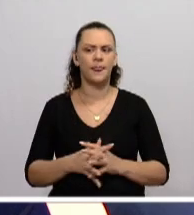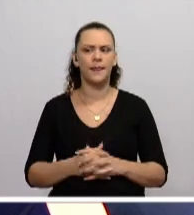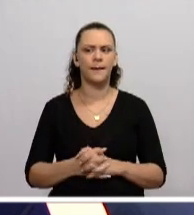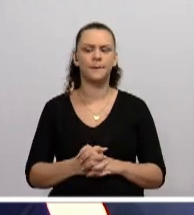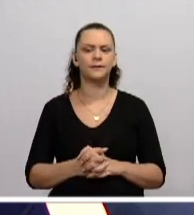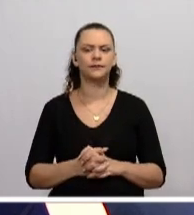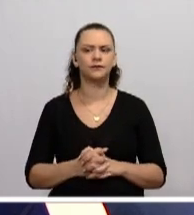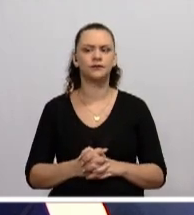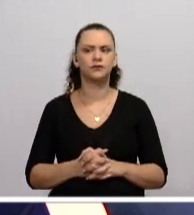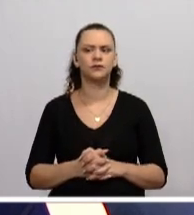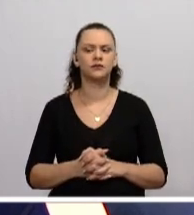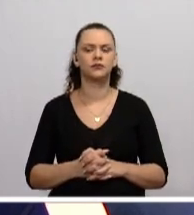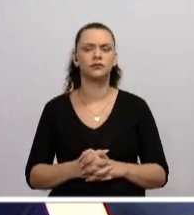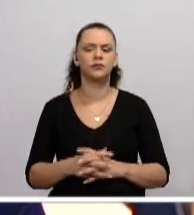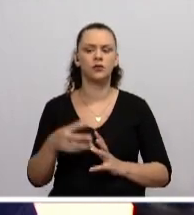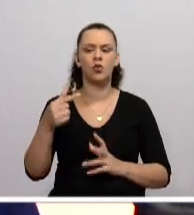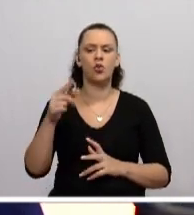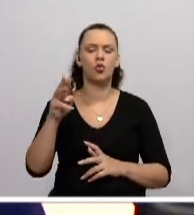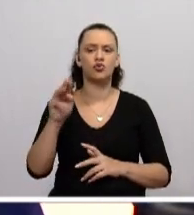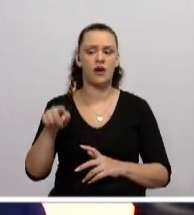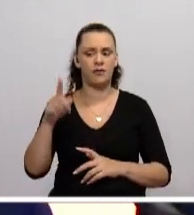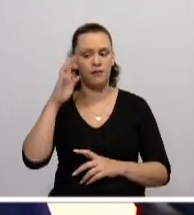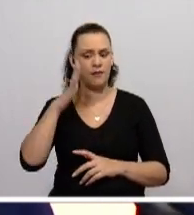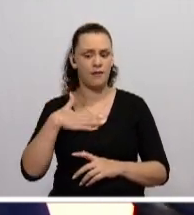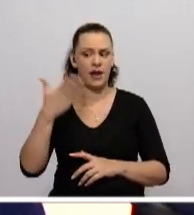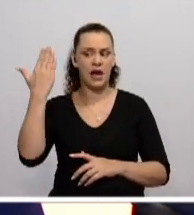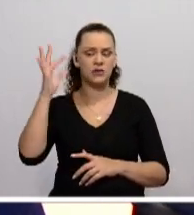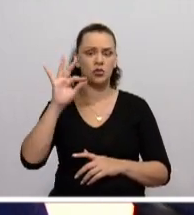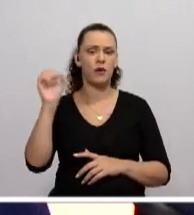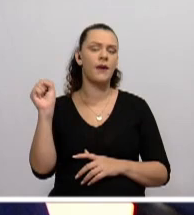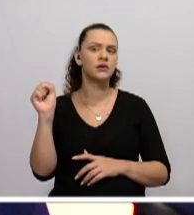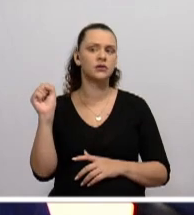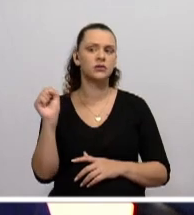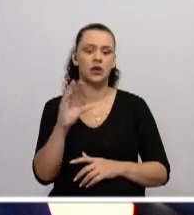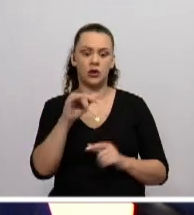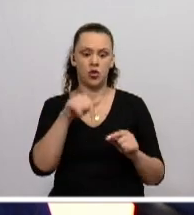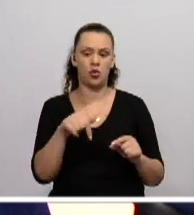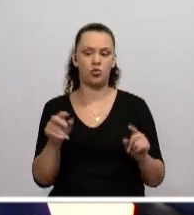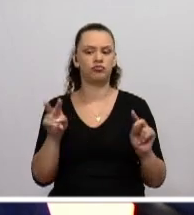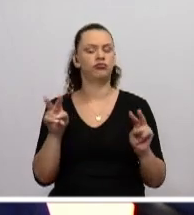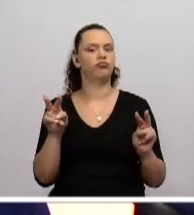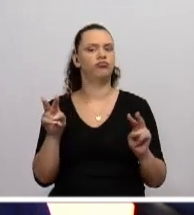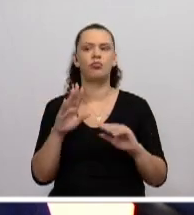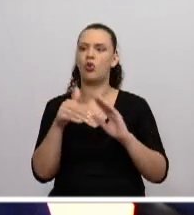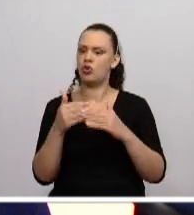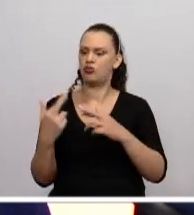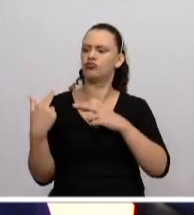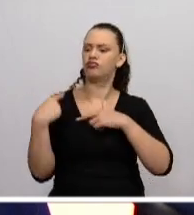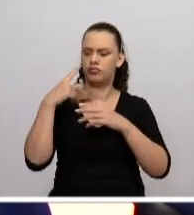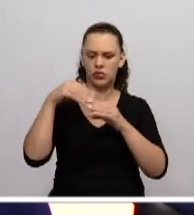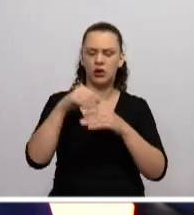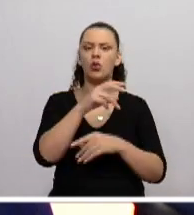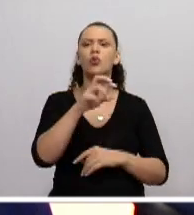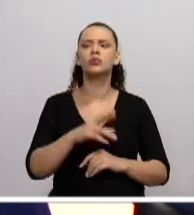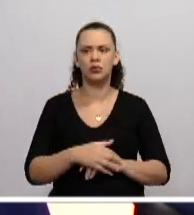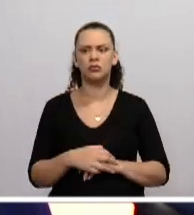yo creo que Guzmán para mí hace nueve meses y hoy tiene todos los atestados para estar en la